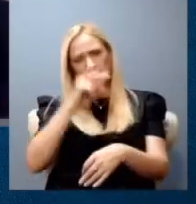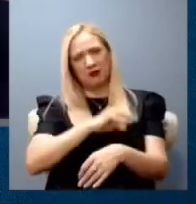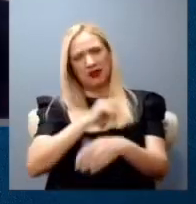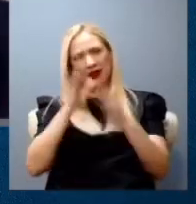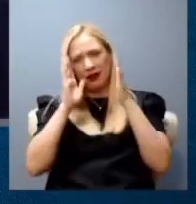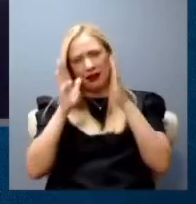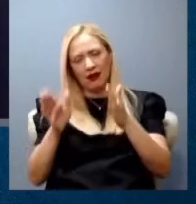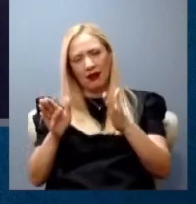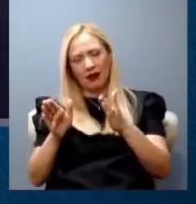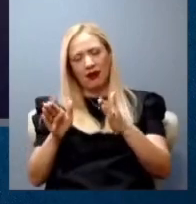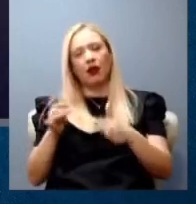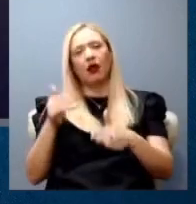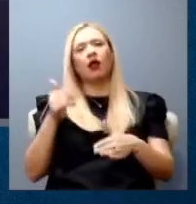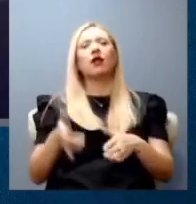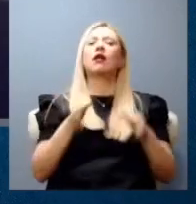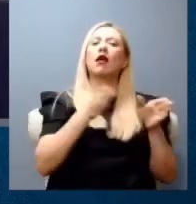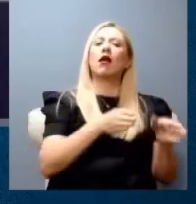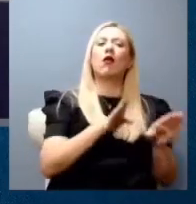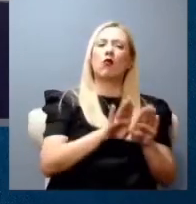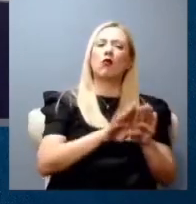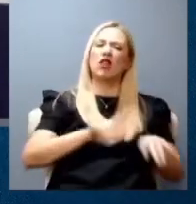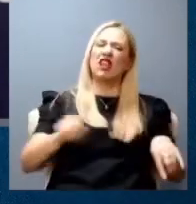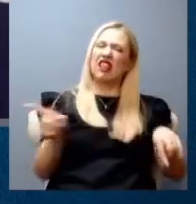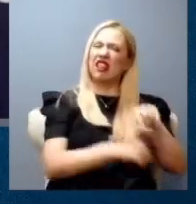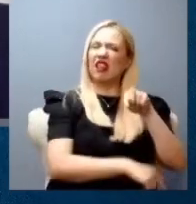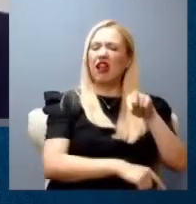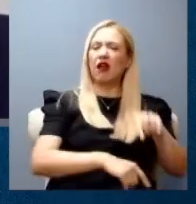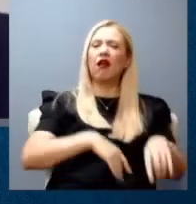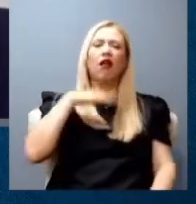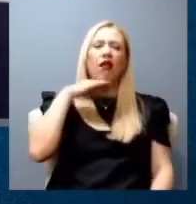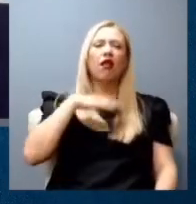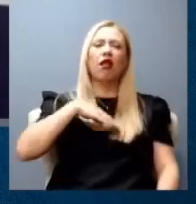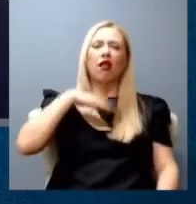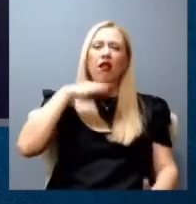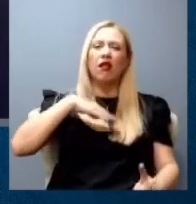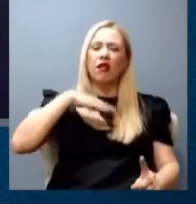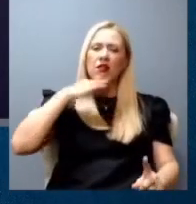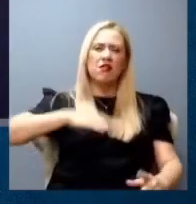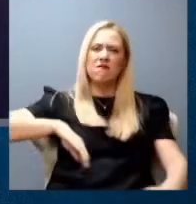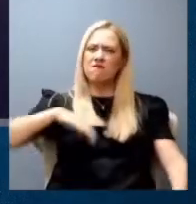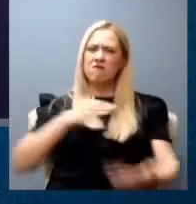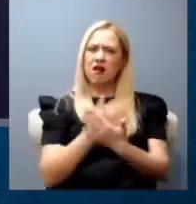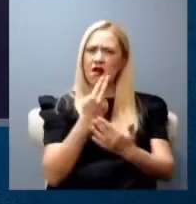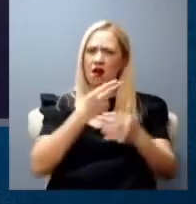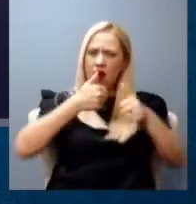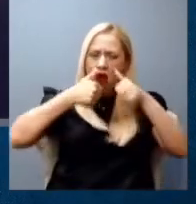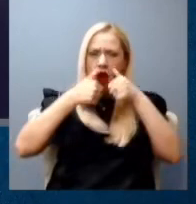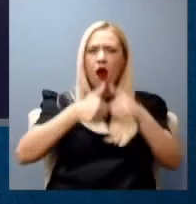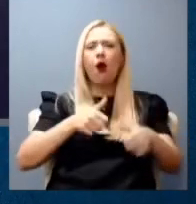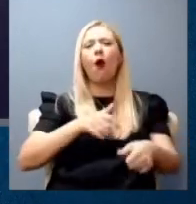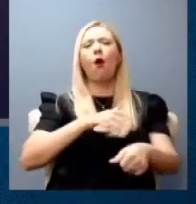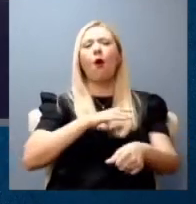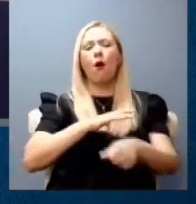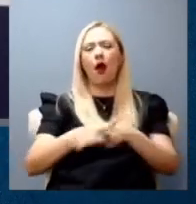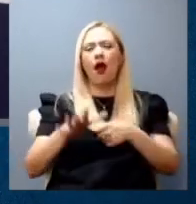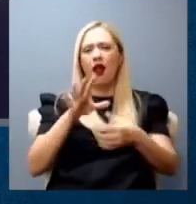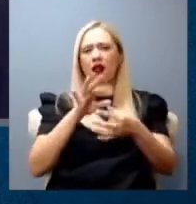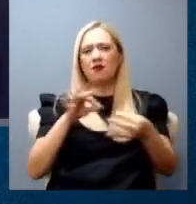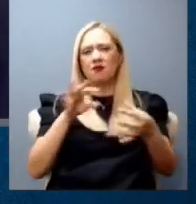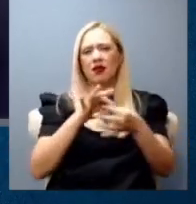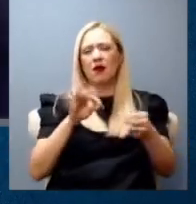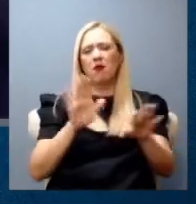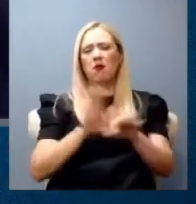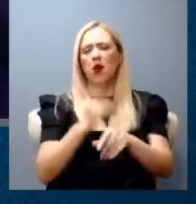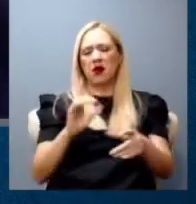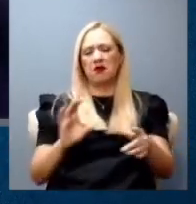y ataque, digamos, a la impunidad o combate a la impunidad. ¿Cómo harías la relación entre estos 3 conceptos y digamos, explicárnoslos, ¿no?